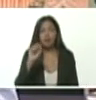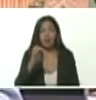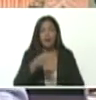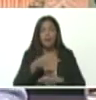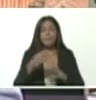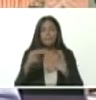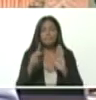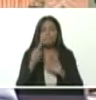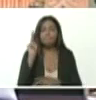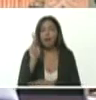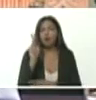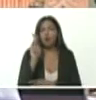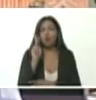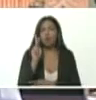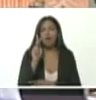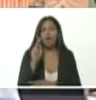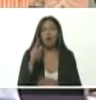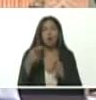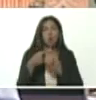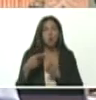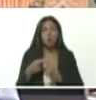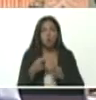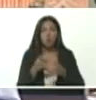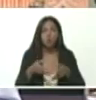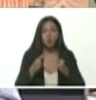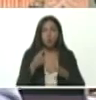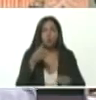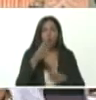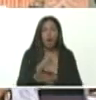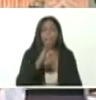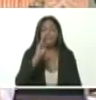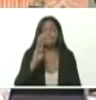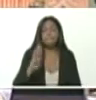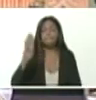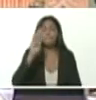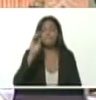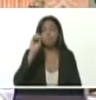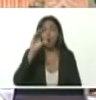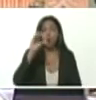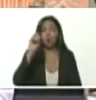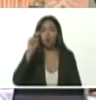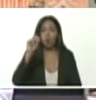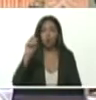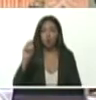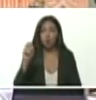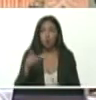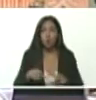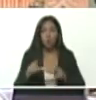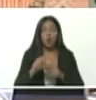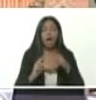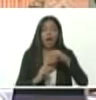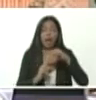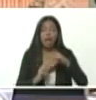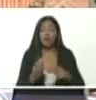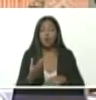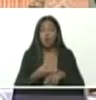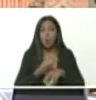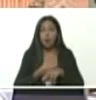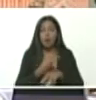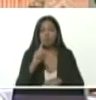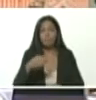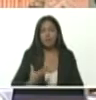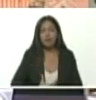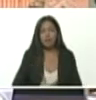Parroquia Cruz Carrillo, la vía hacia Boconó. Allá está el gobernador Henry Rangel Silva con el alcalde